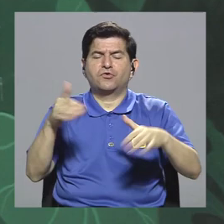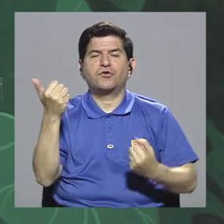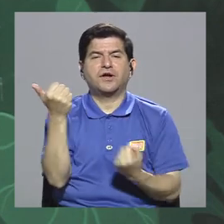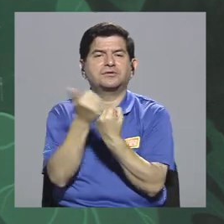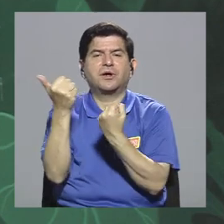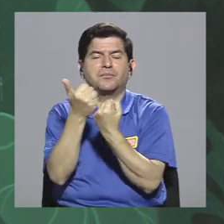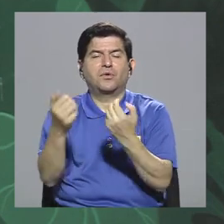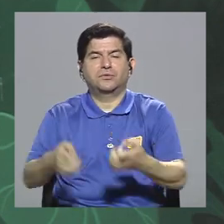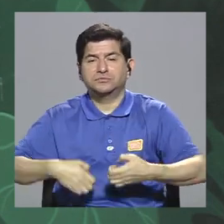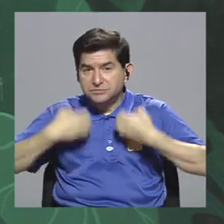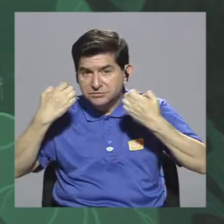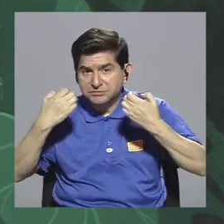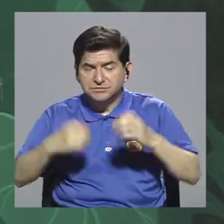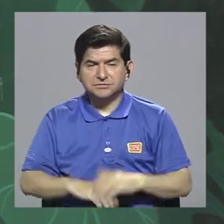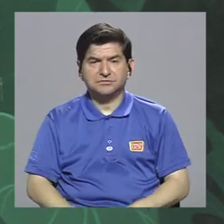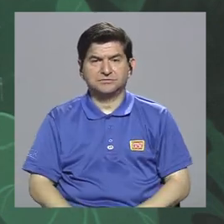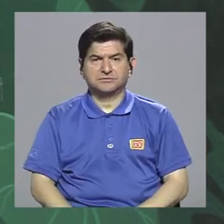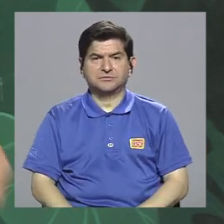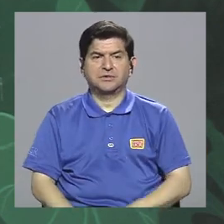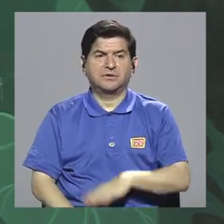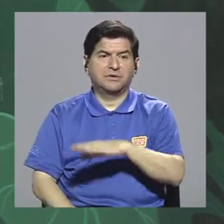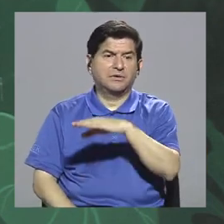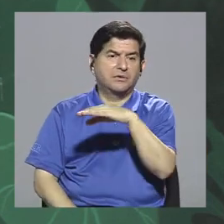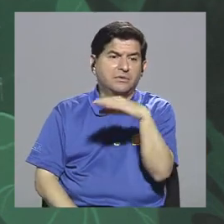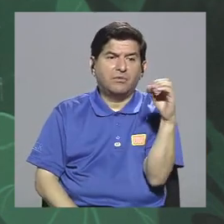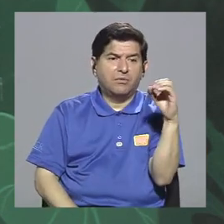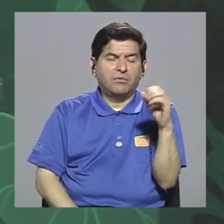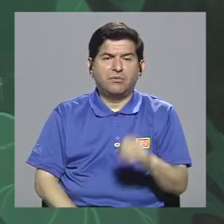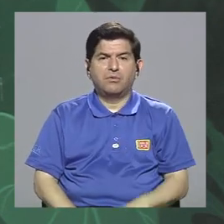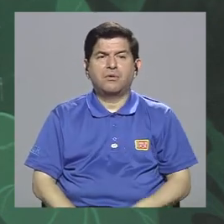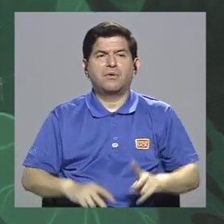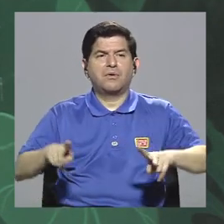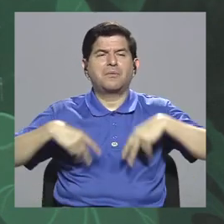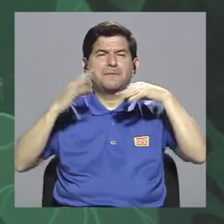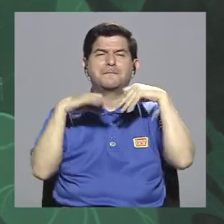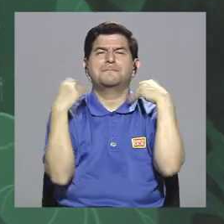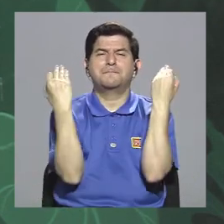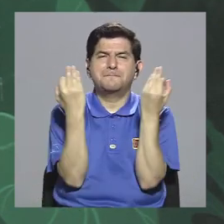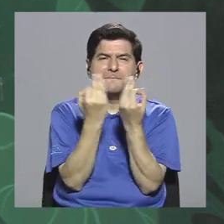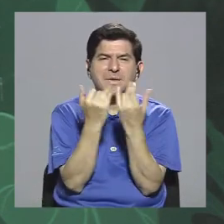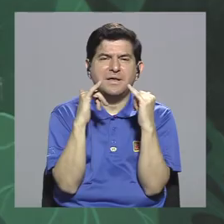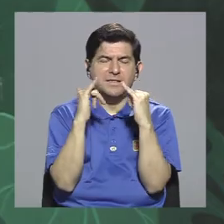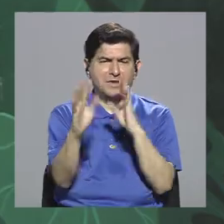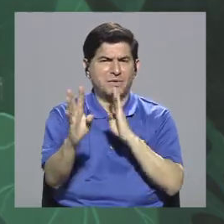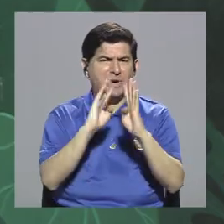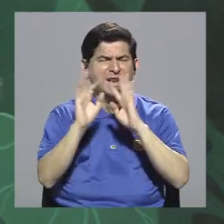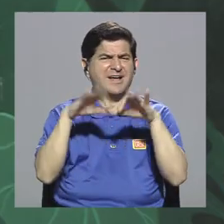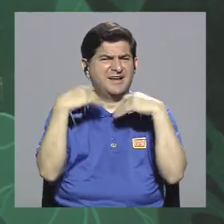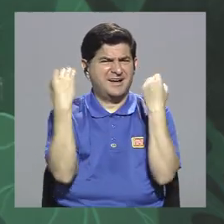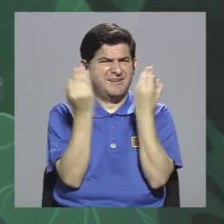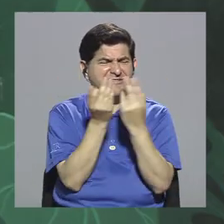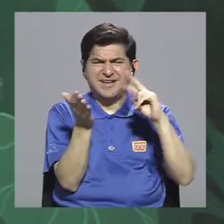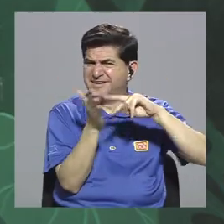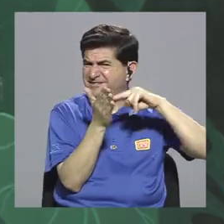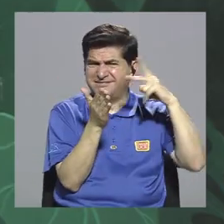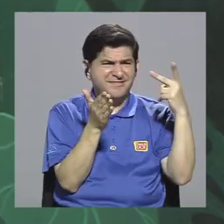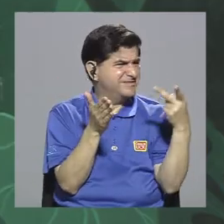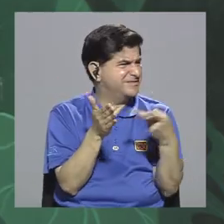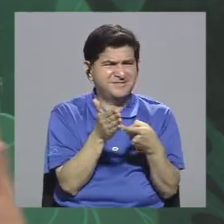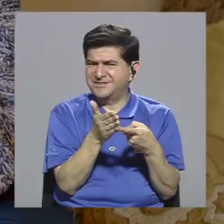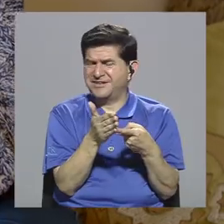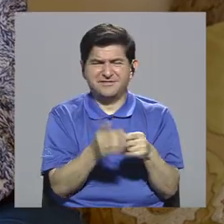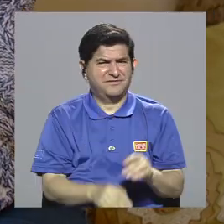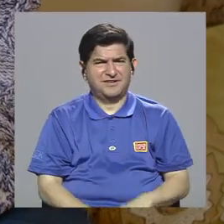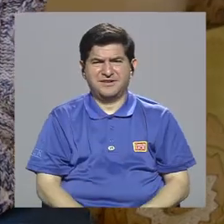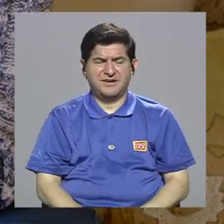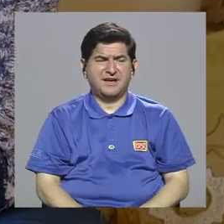protector. Igual el asunto de tener redes de apoyo, ¿verdad? Uh-huh. De tener una vida familiar, y